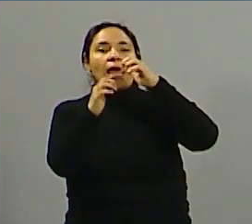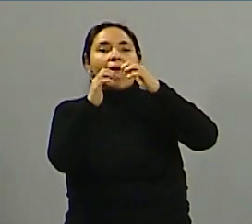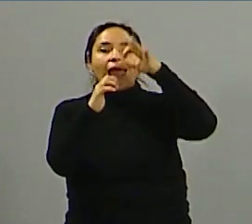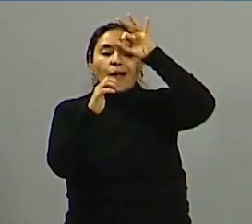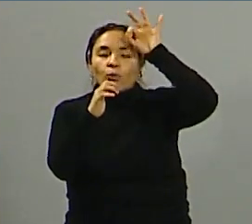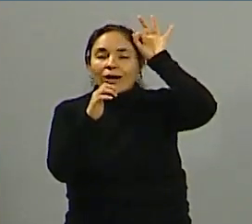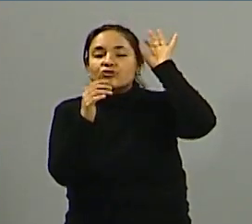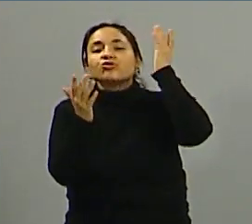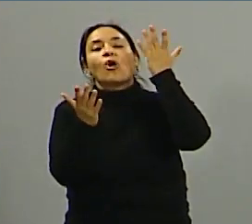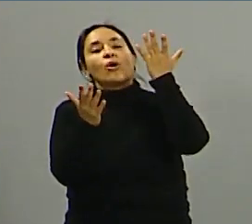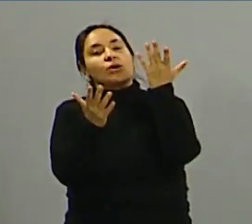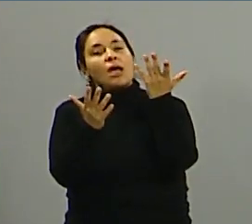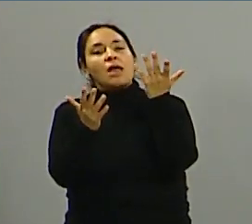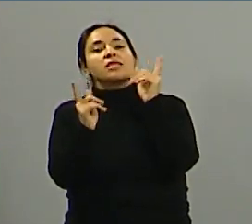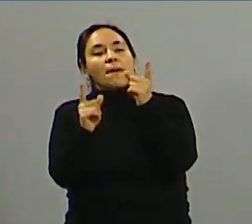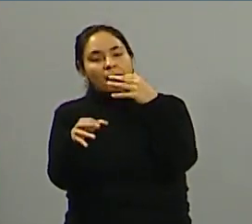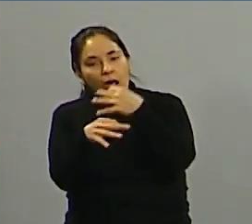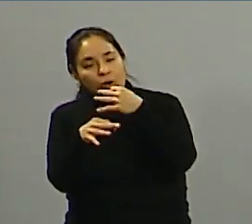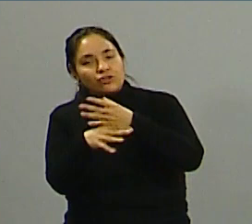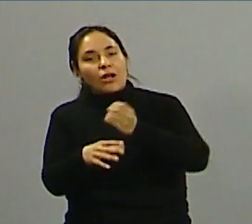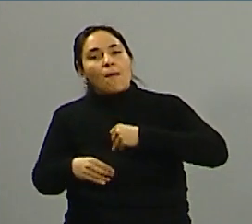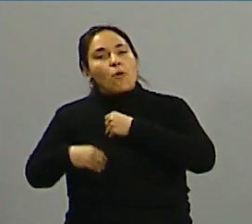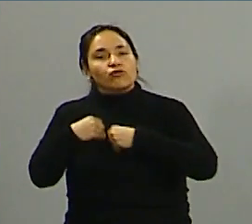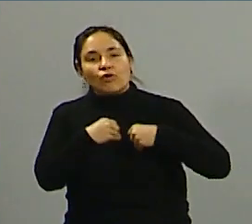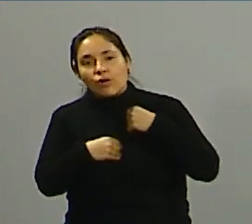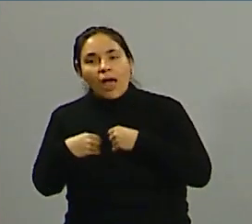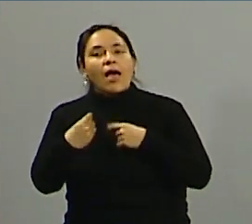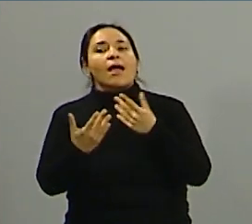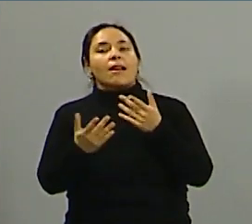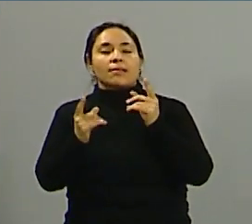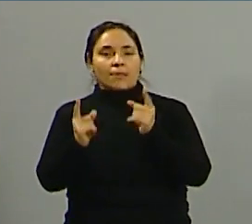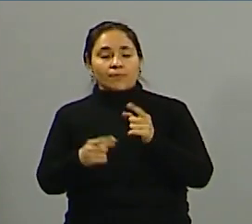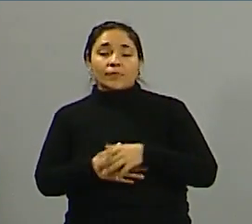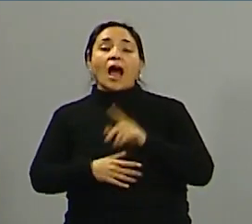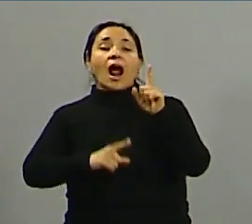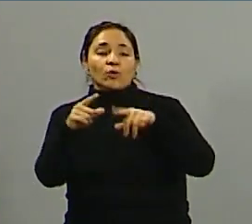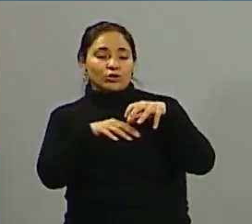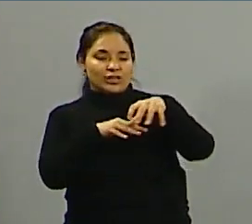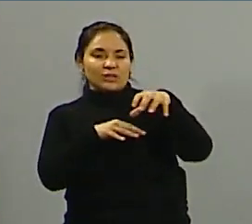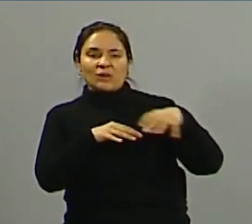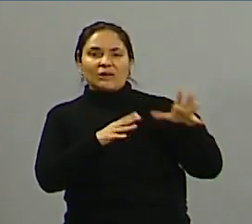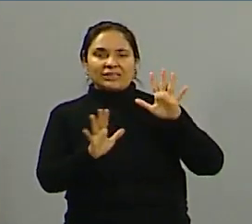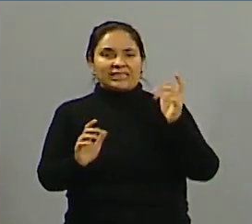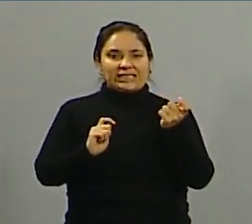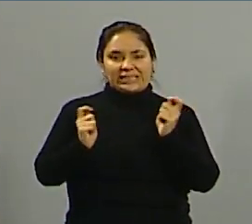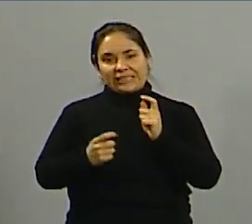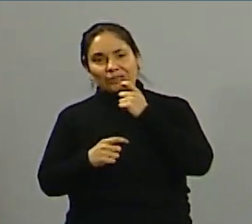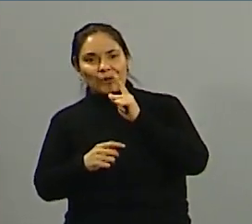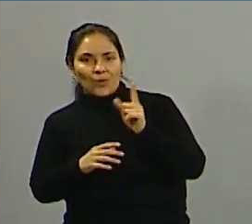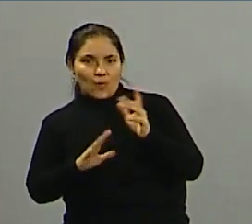para la educación de hoy, sumamente importante. Igual, Lorena, también hay que decirlo, hay sectores que se resisten a esos cambios, ¿no? Sí,